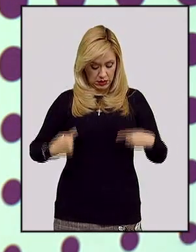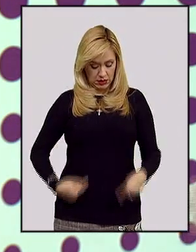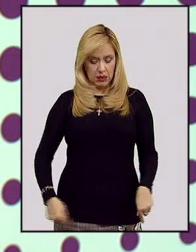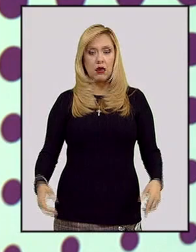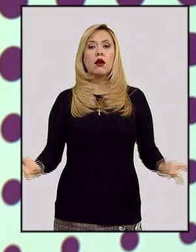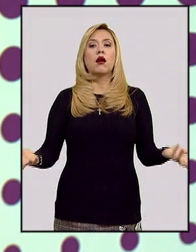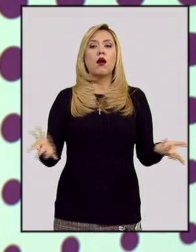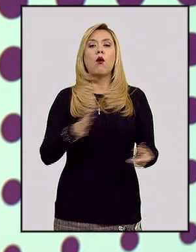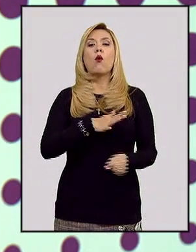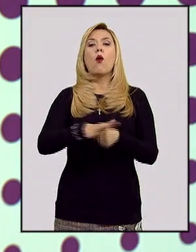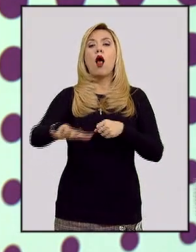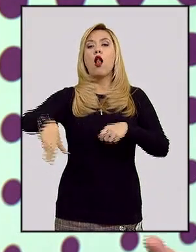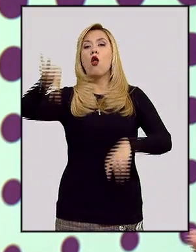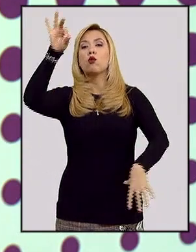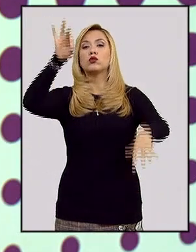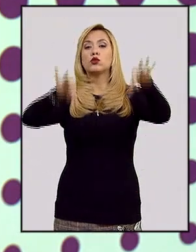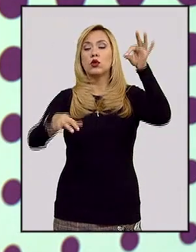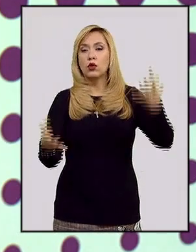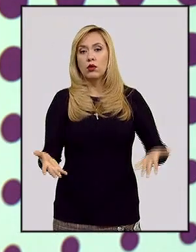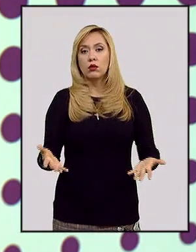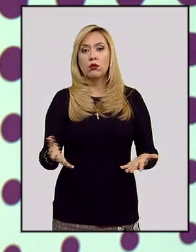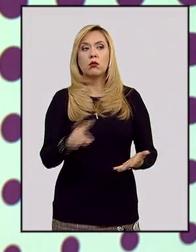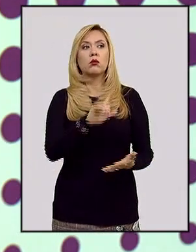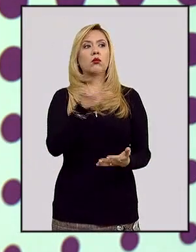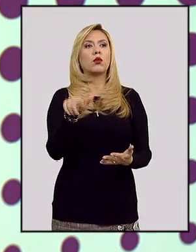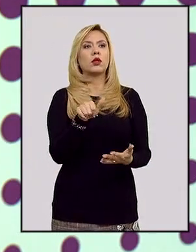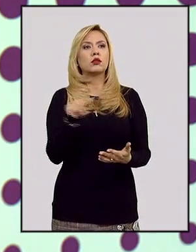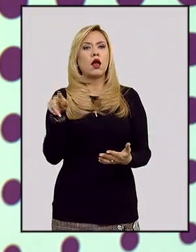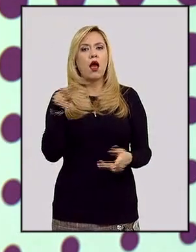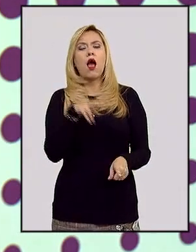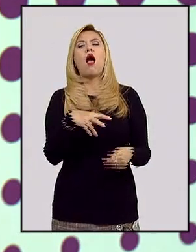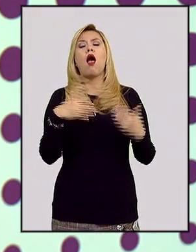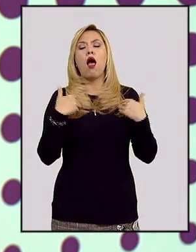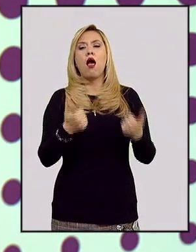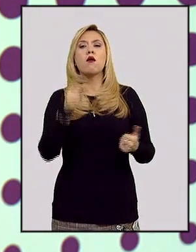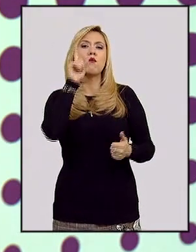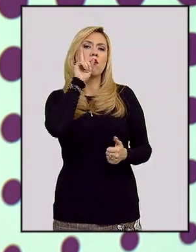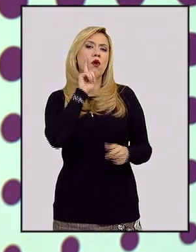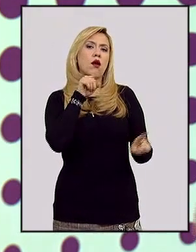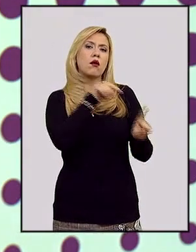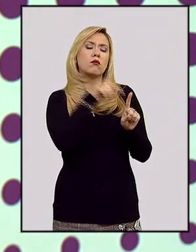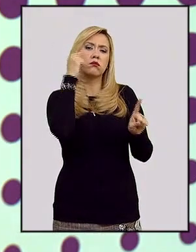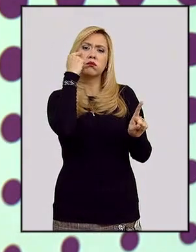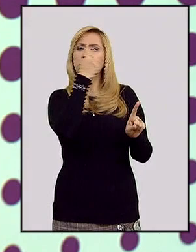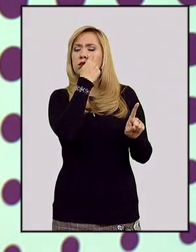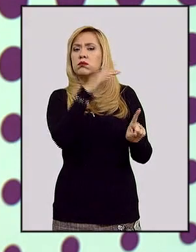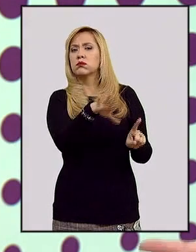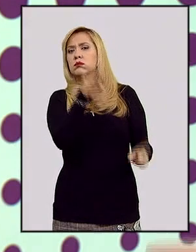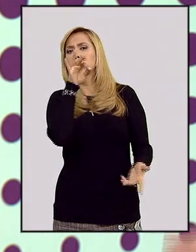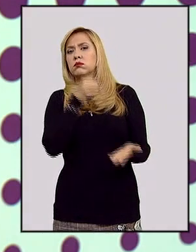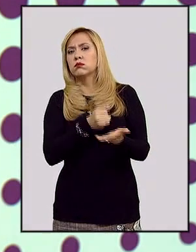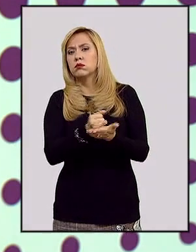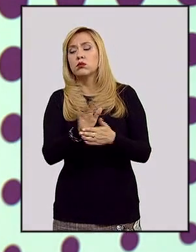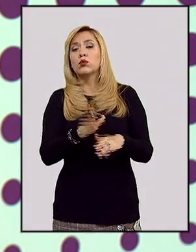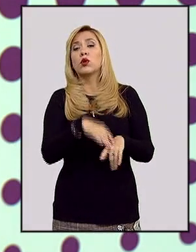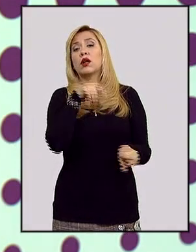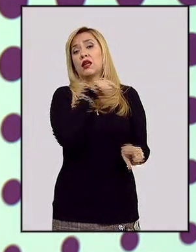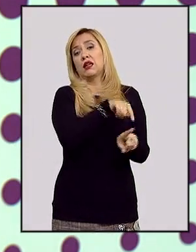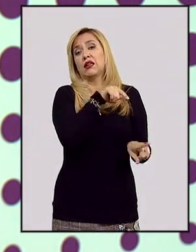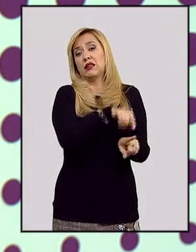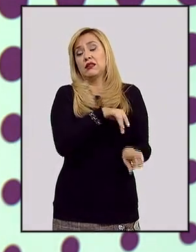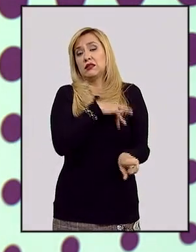las opciones que tienen, que al final del día se entienda que las mujeres somos las que decidimos porque somos quienes estamos viviendo